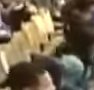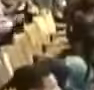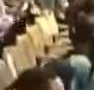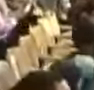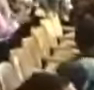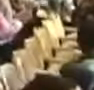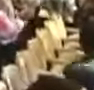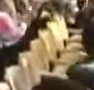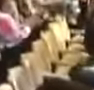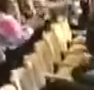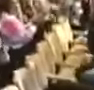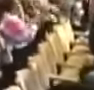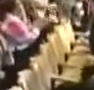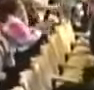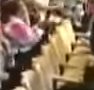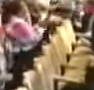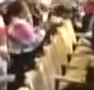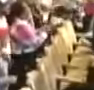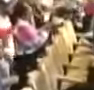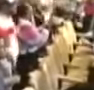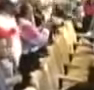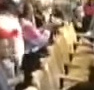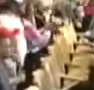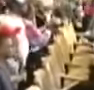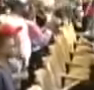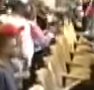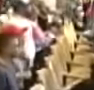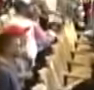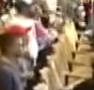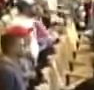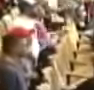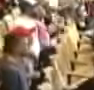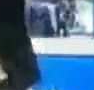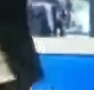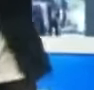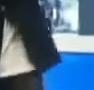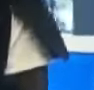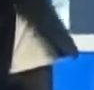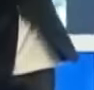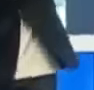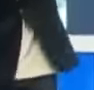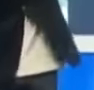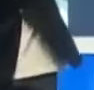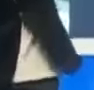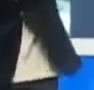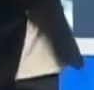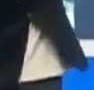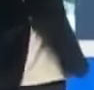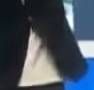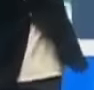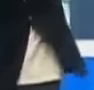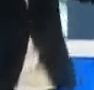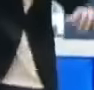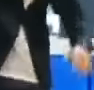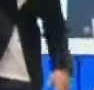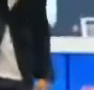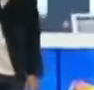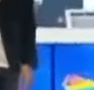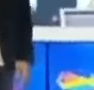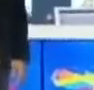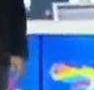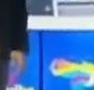Nuestro de reclamación forma parte de mi nación. La canta, vota